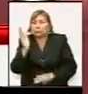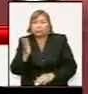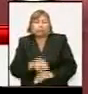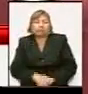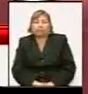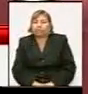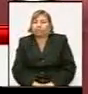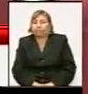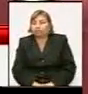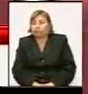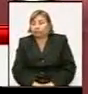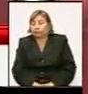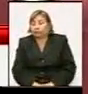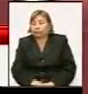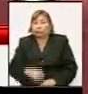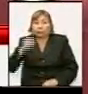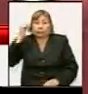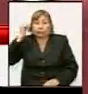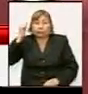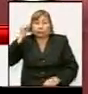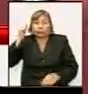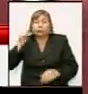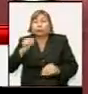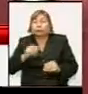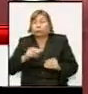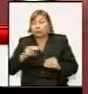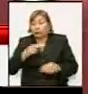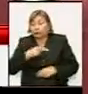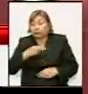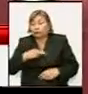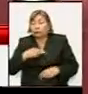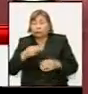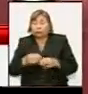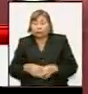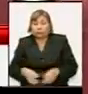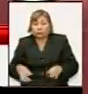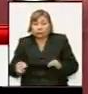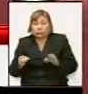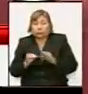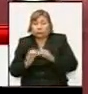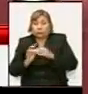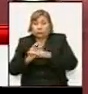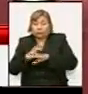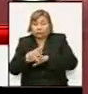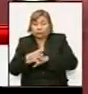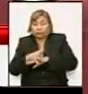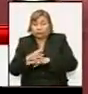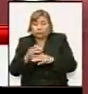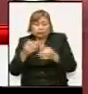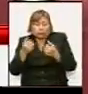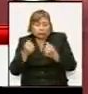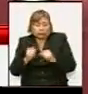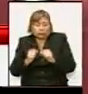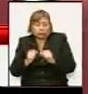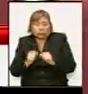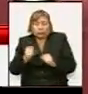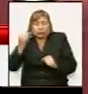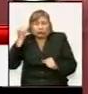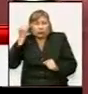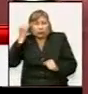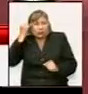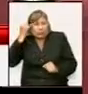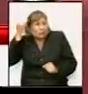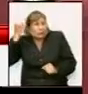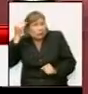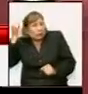vive. Y el tema de los derechos humanos, hice una mención muy importante, trasciende a cualquier posición ideológica, a